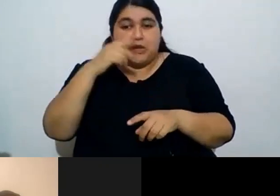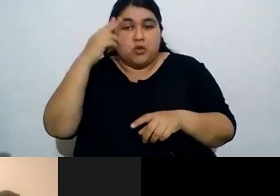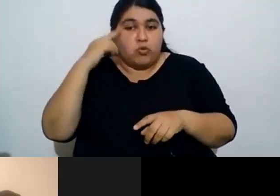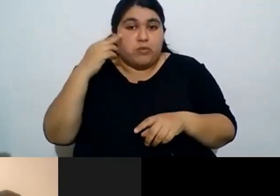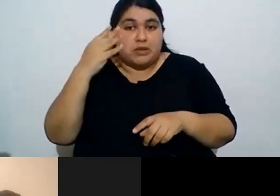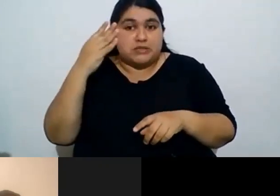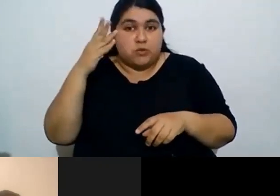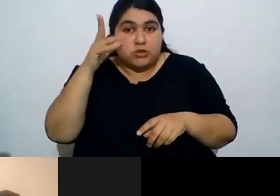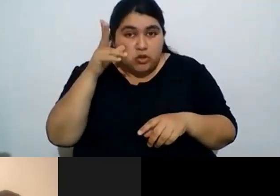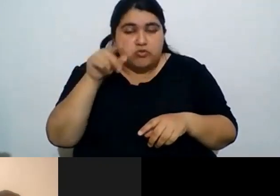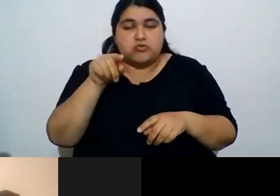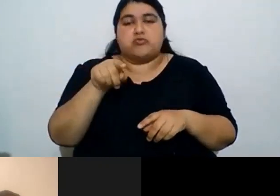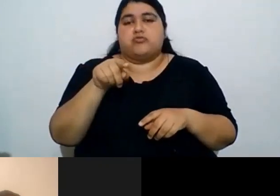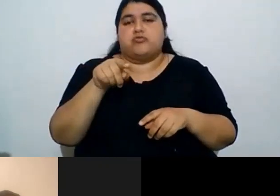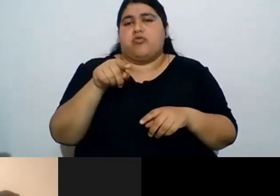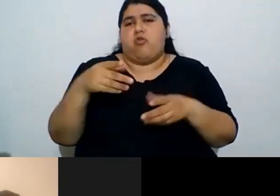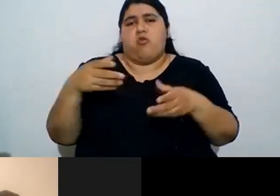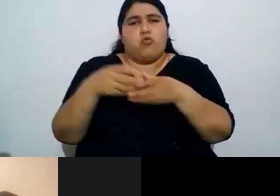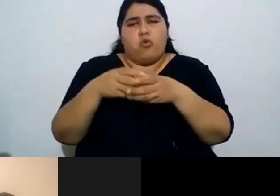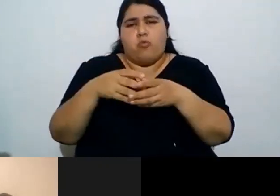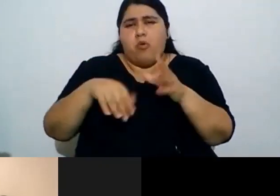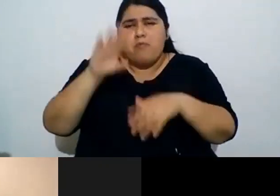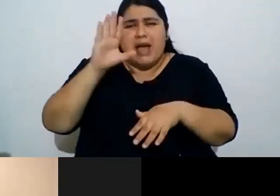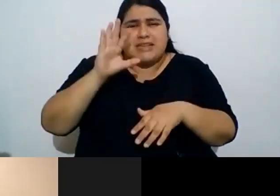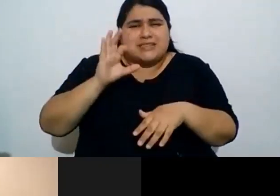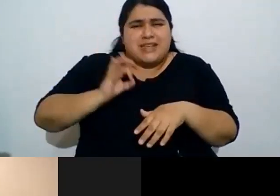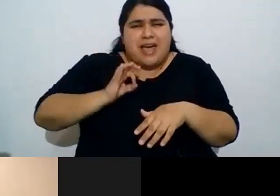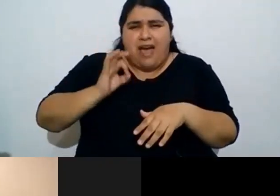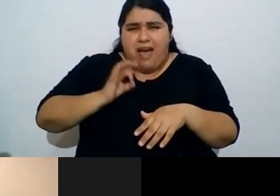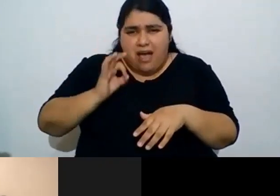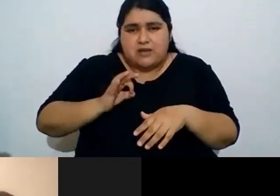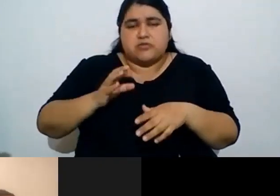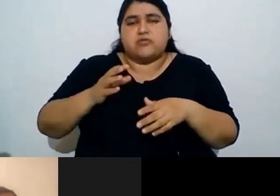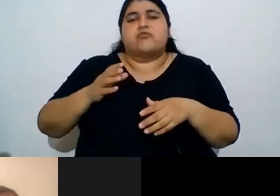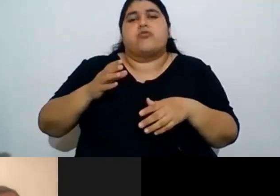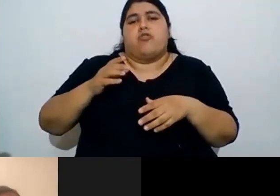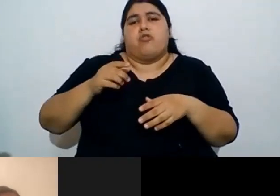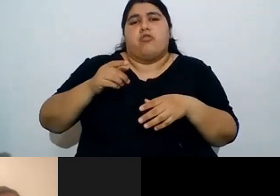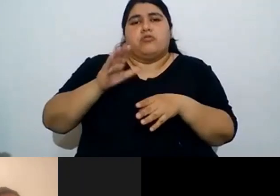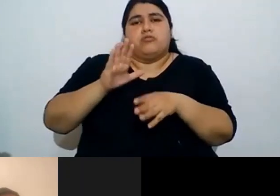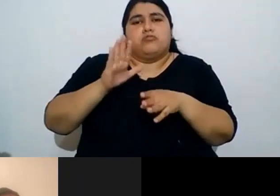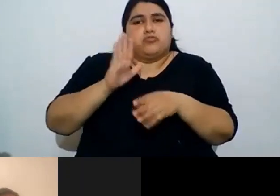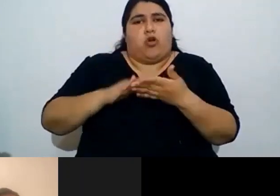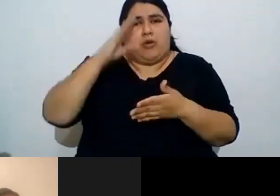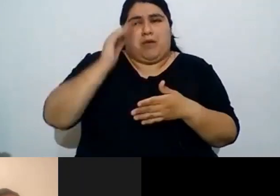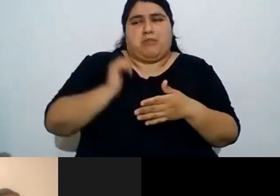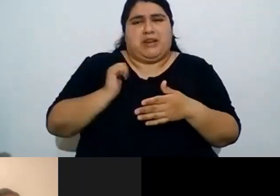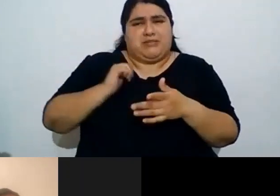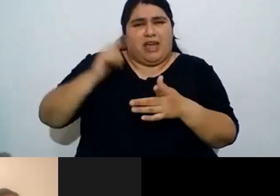de las guerrillas más viejas del continente, las Fuerzas Armadas Revolucionarias de Colombia,